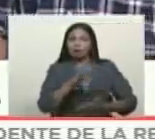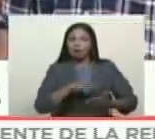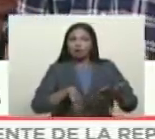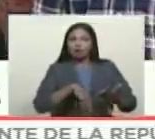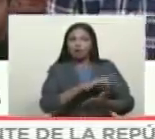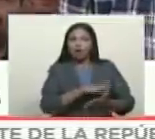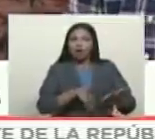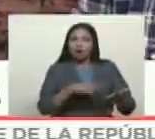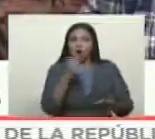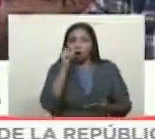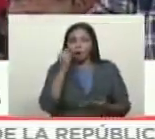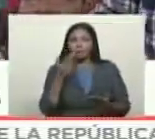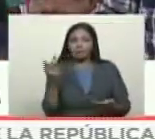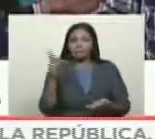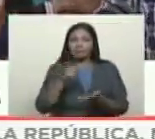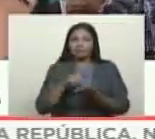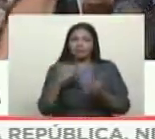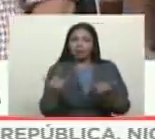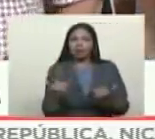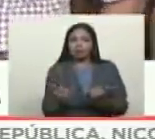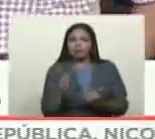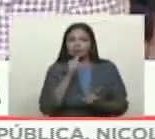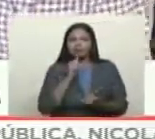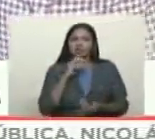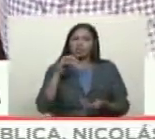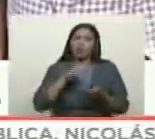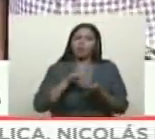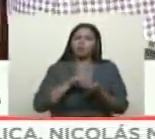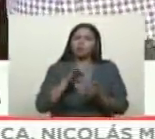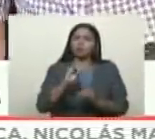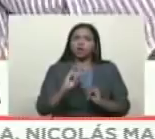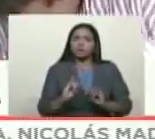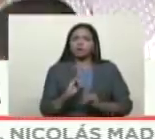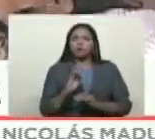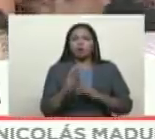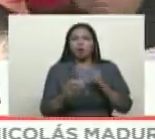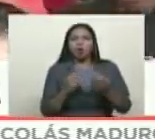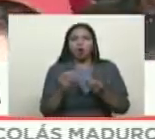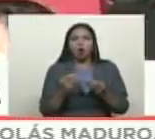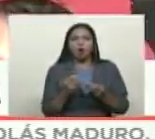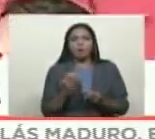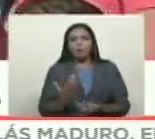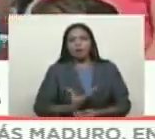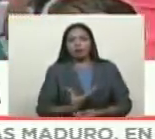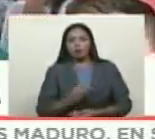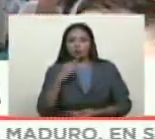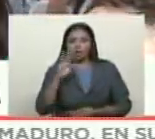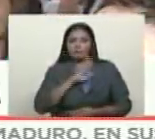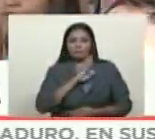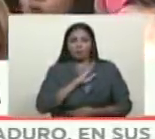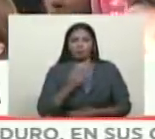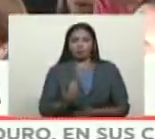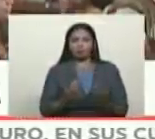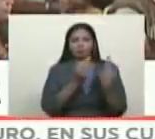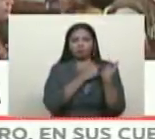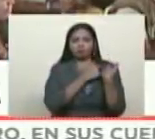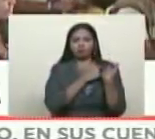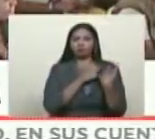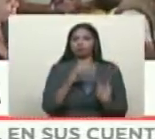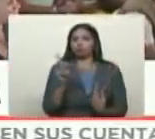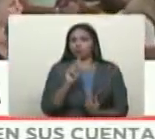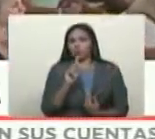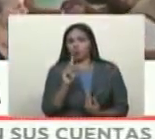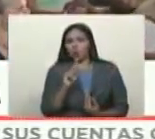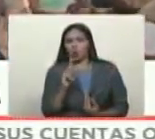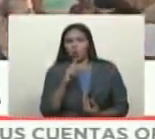presente. ¿Quién los puso a ellos como alcalde? ¿Se autoproclamaron?